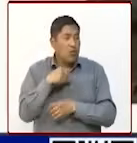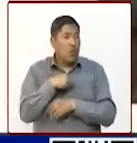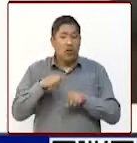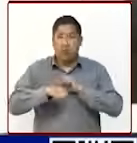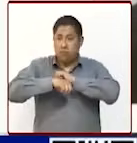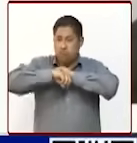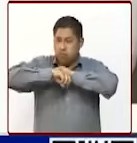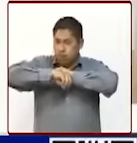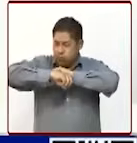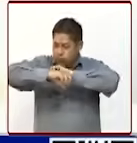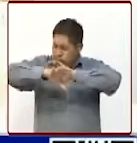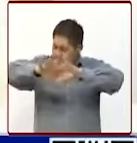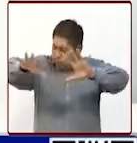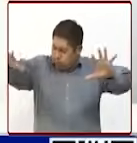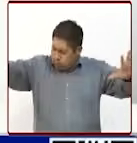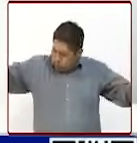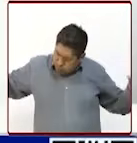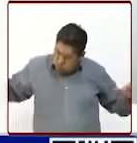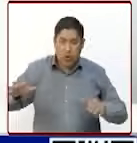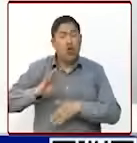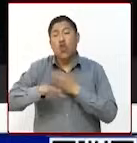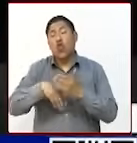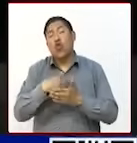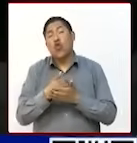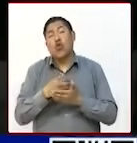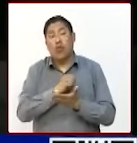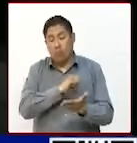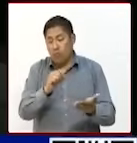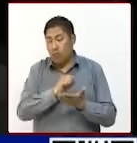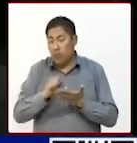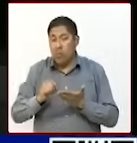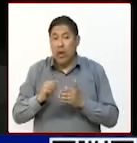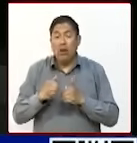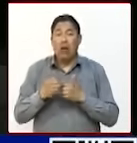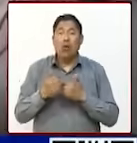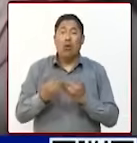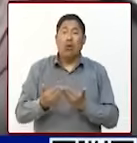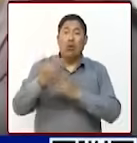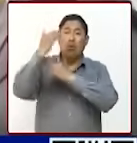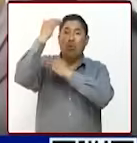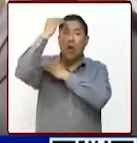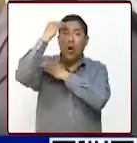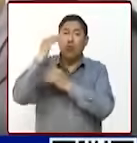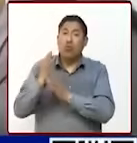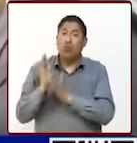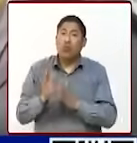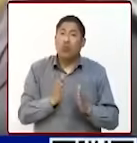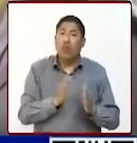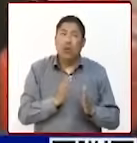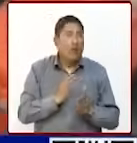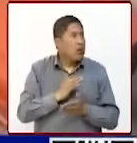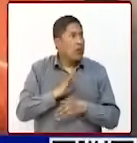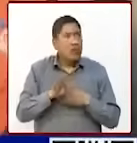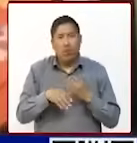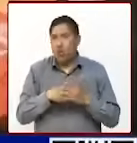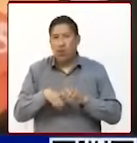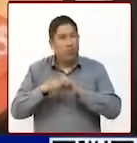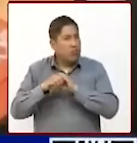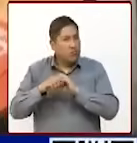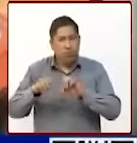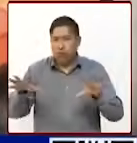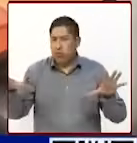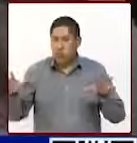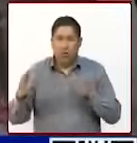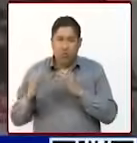nosotros distribuido por cada unidad de trabajo censal. ¿En Santa Cruz cómo va la logística? Ya se ha distribuido todo el material en la ciudad capital y